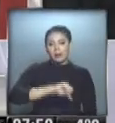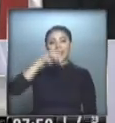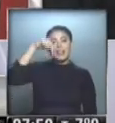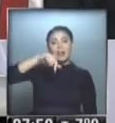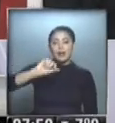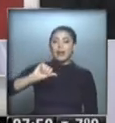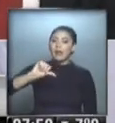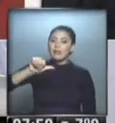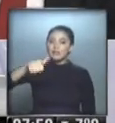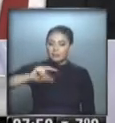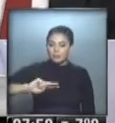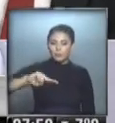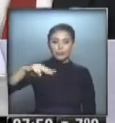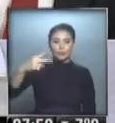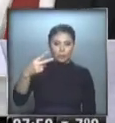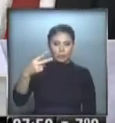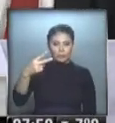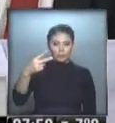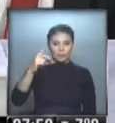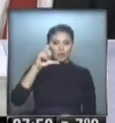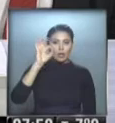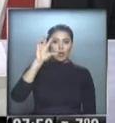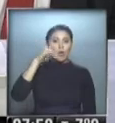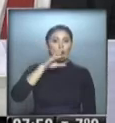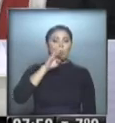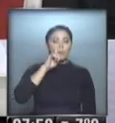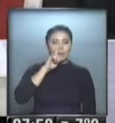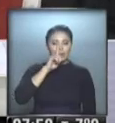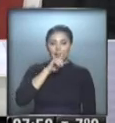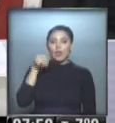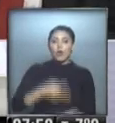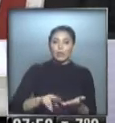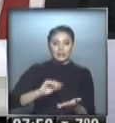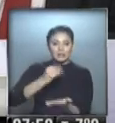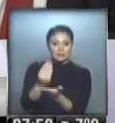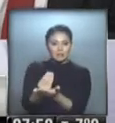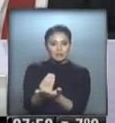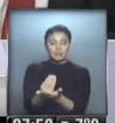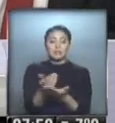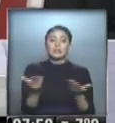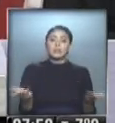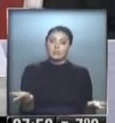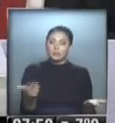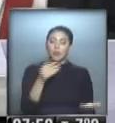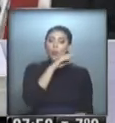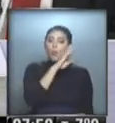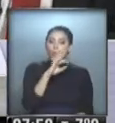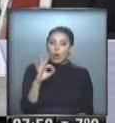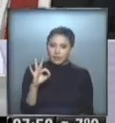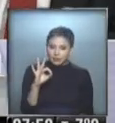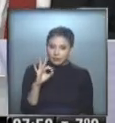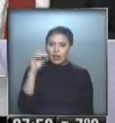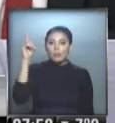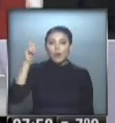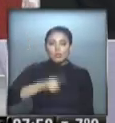ahora repite, Ricardo Colombi, que vuelve a ser electo. Pero los más de